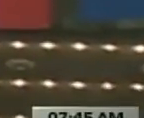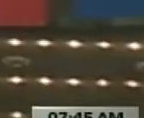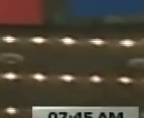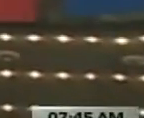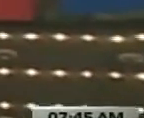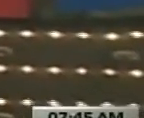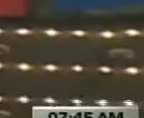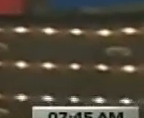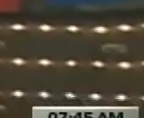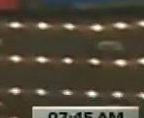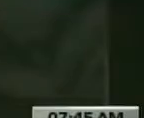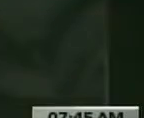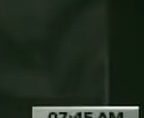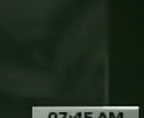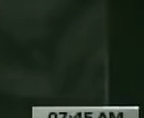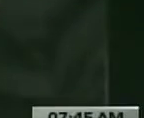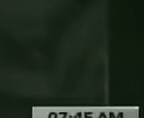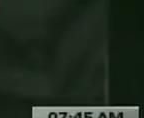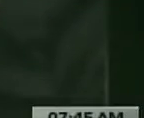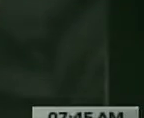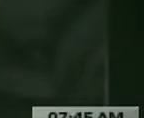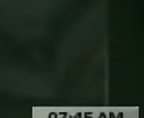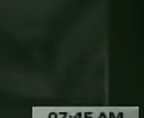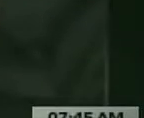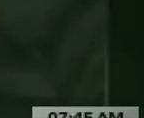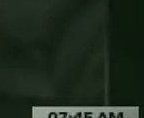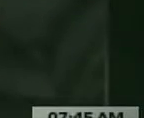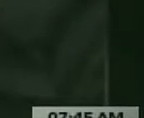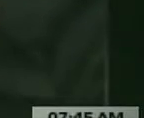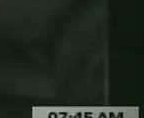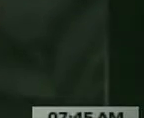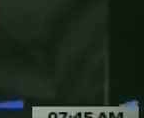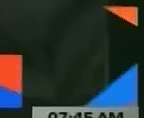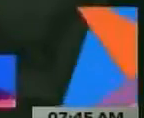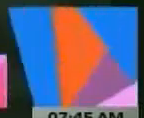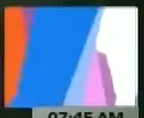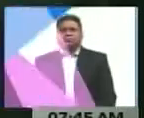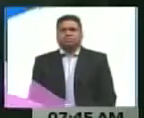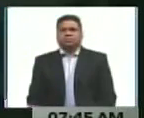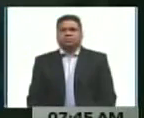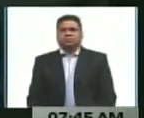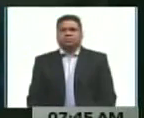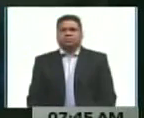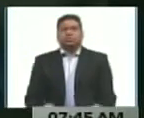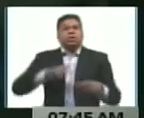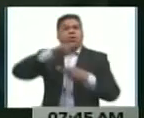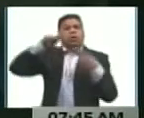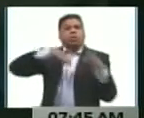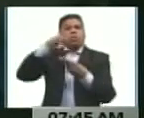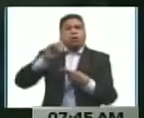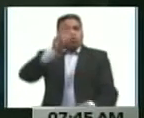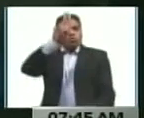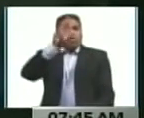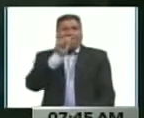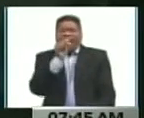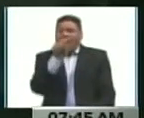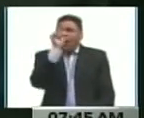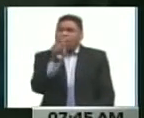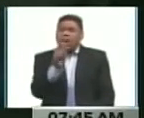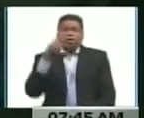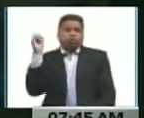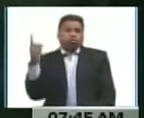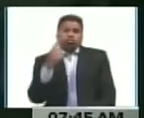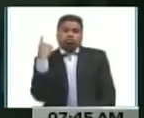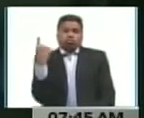Los revolucionarios nunca estamos solos. No lo estuvo jamás la Revolución Cubana y no lo está en esta hora crucial